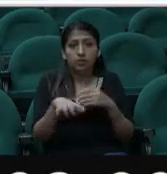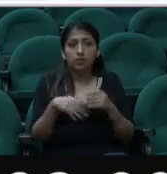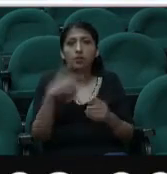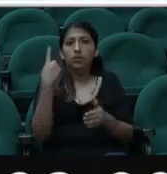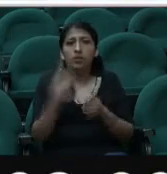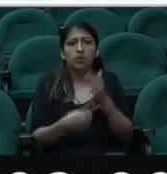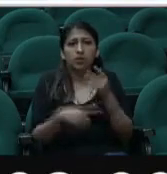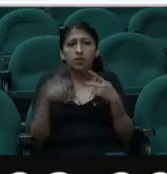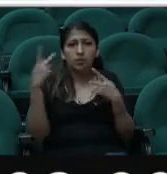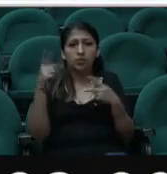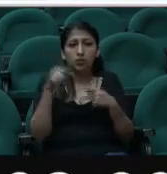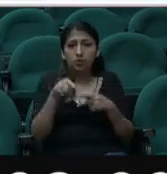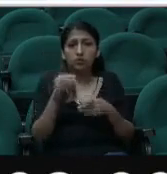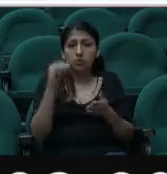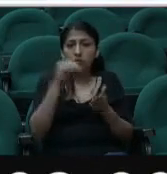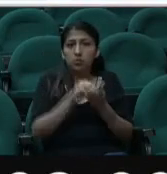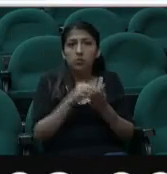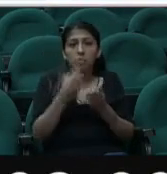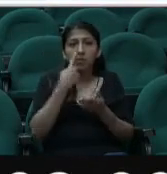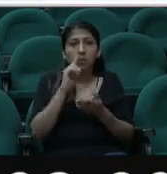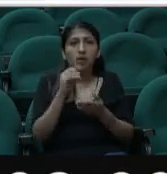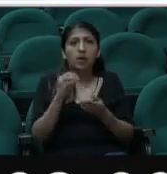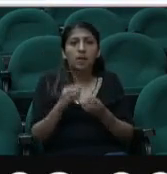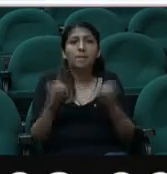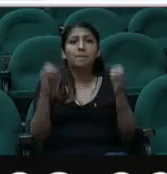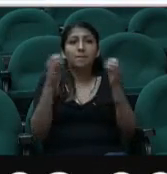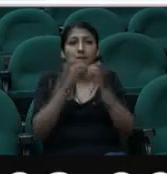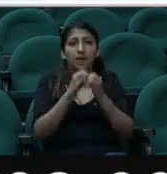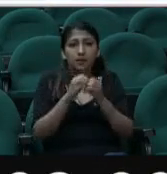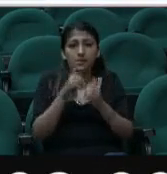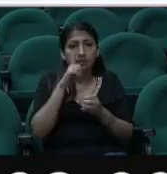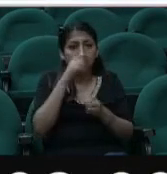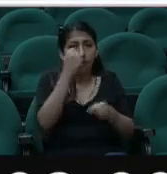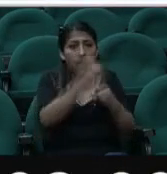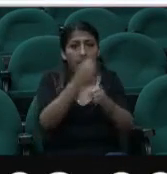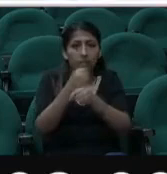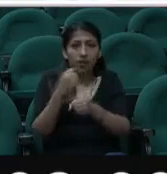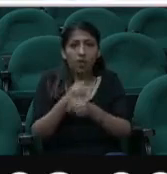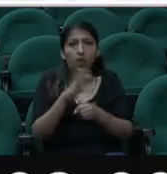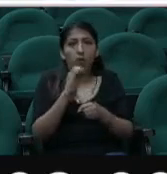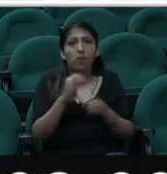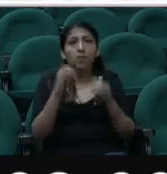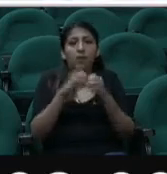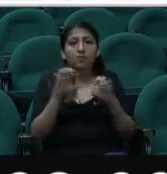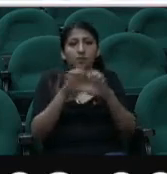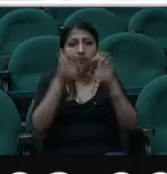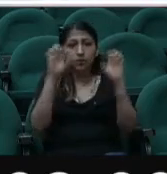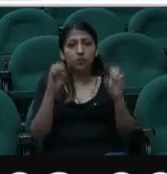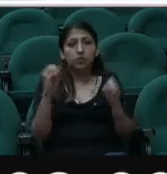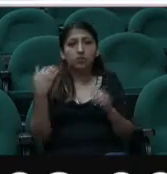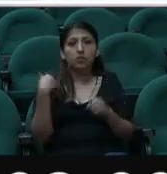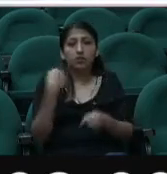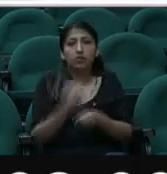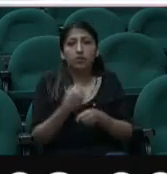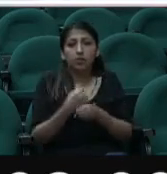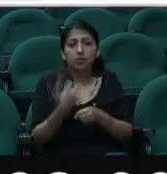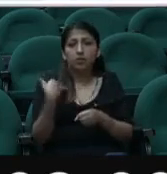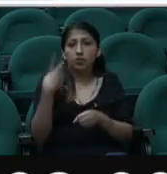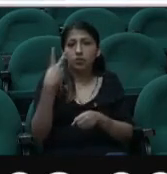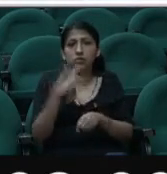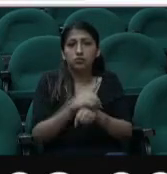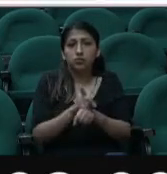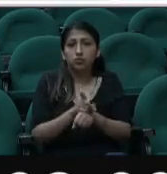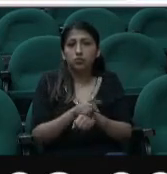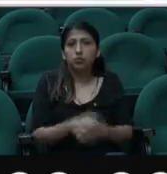qué política usted propone para que exista mayor fuente de empleo o para la creación de emprendimientos que generen trabajo tiene dos